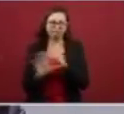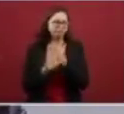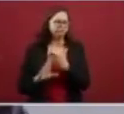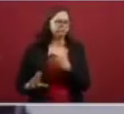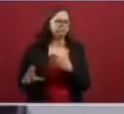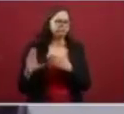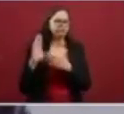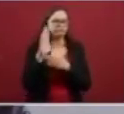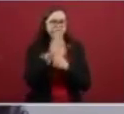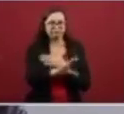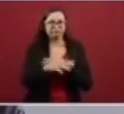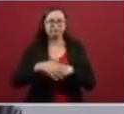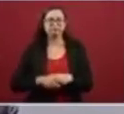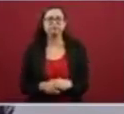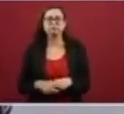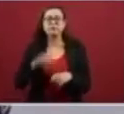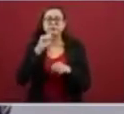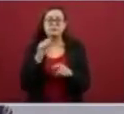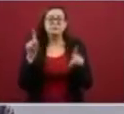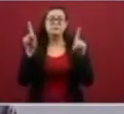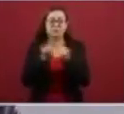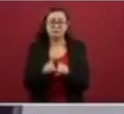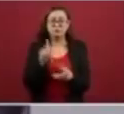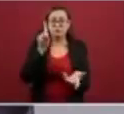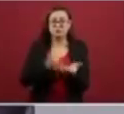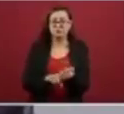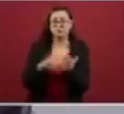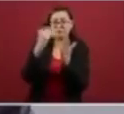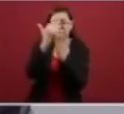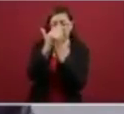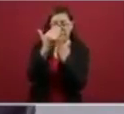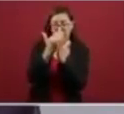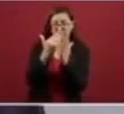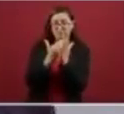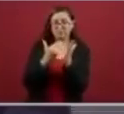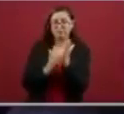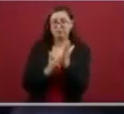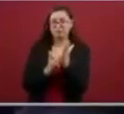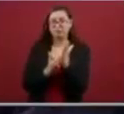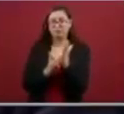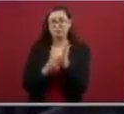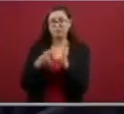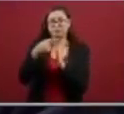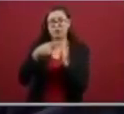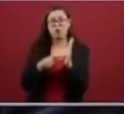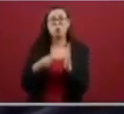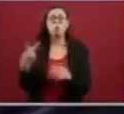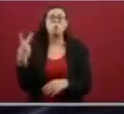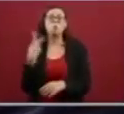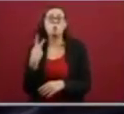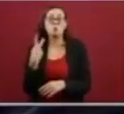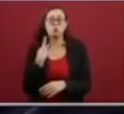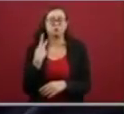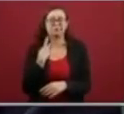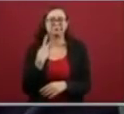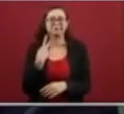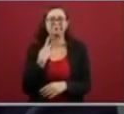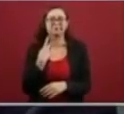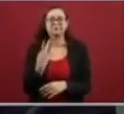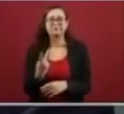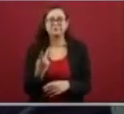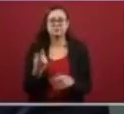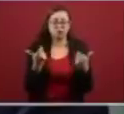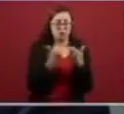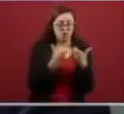se establece el criterio de separar el poder político del